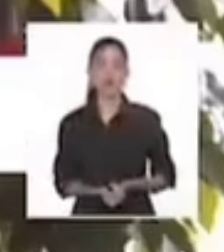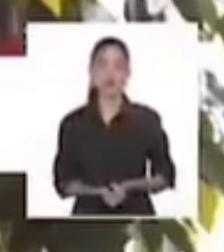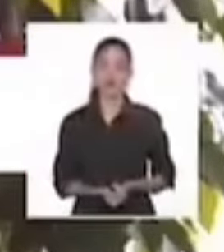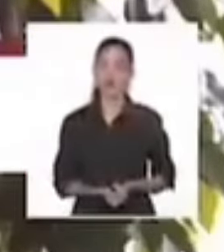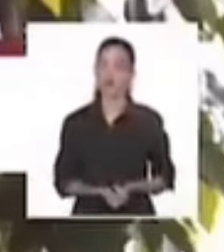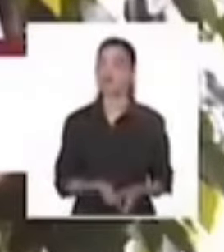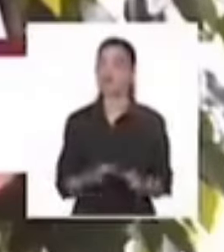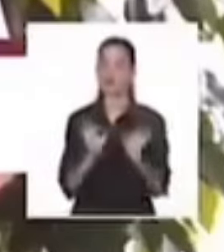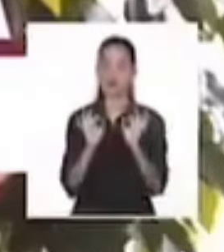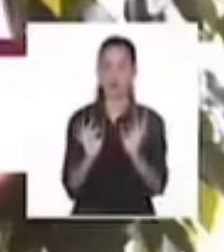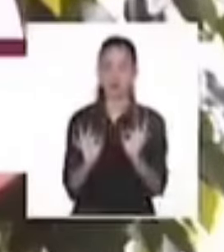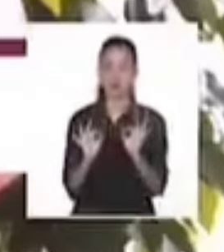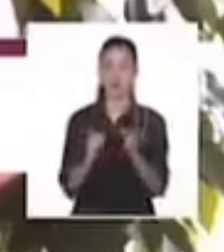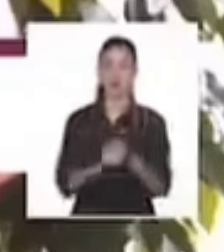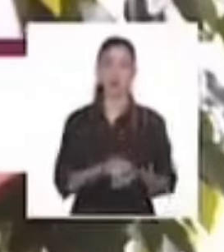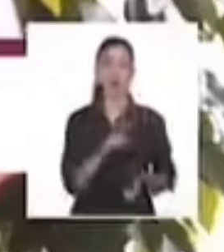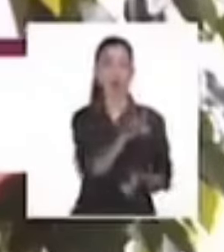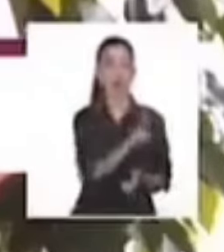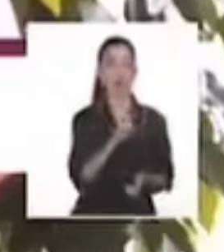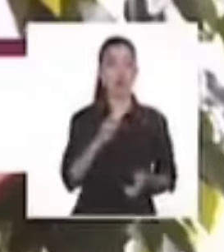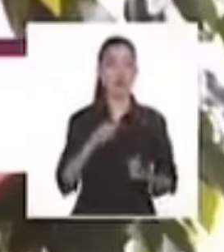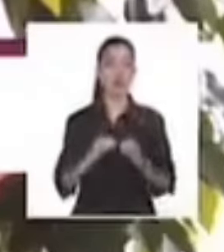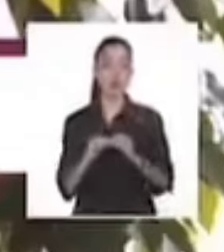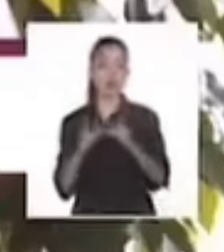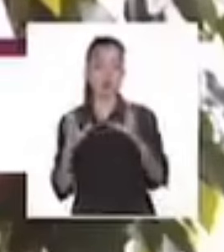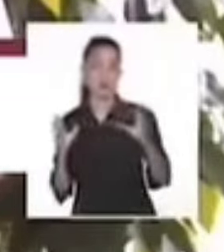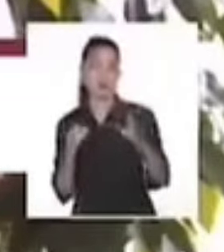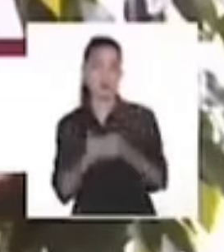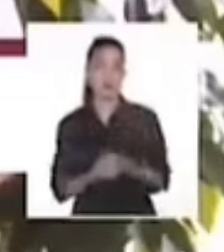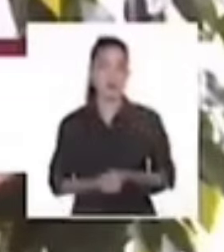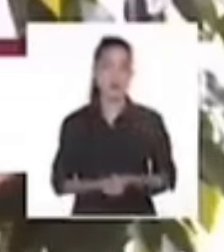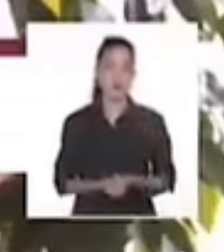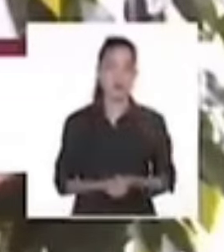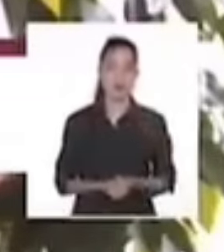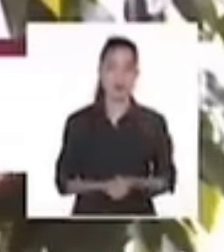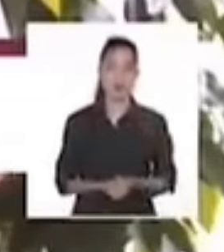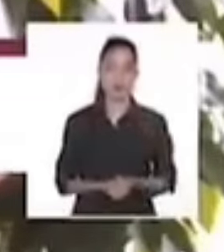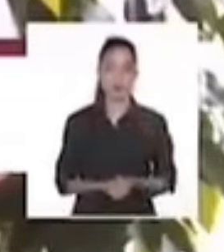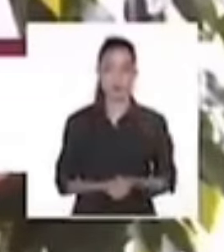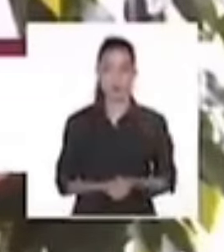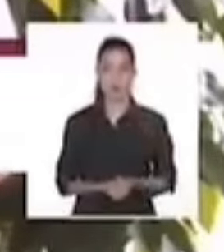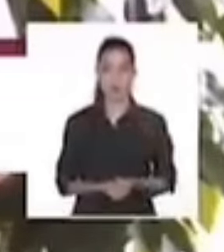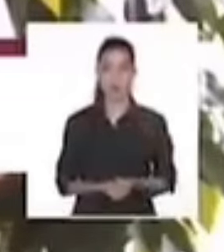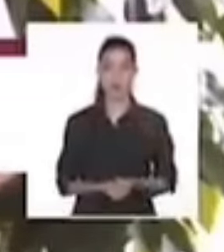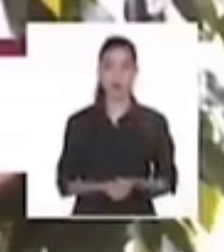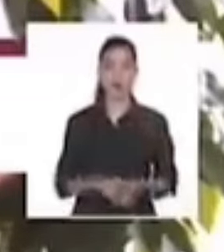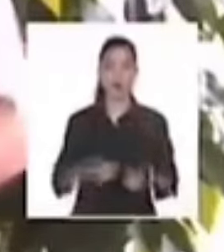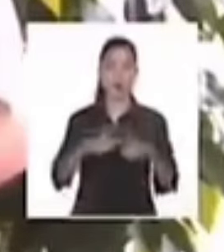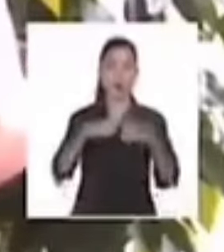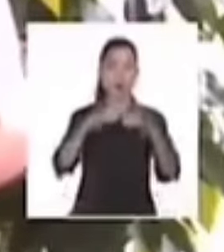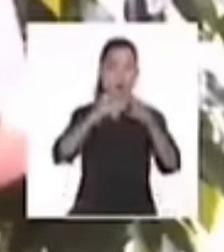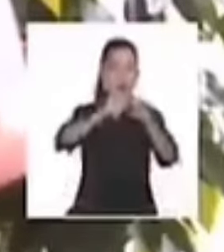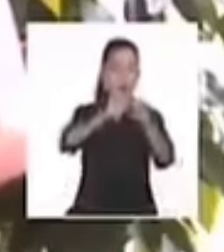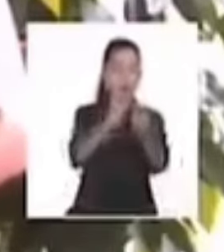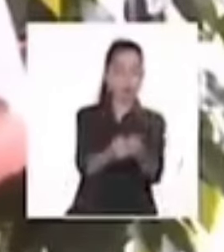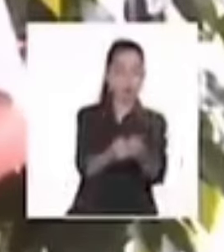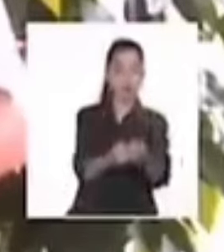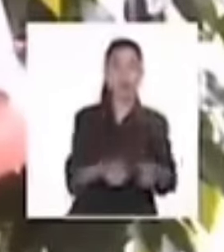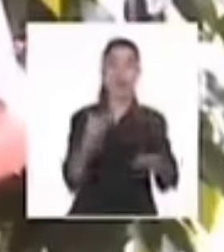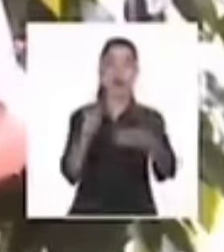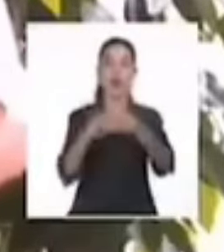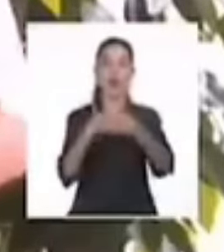efectivamente, a las 11 de esta mañana, una salida imprevista de la termoeléctrica Antonio Guiteras provocó